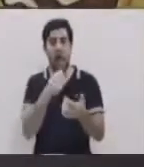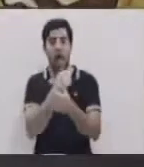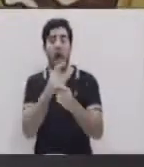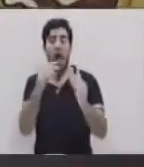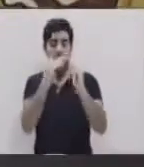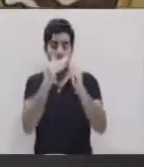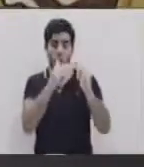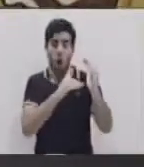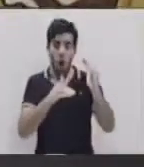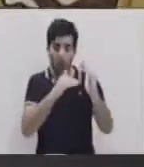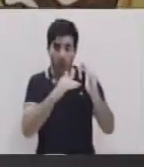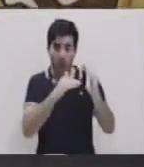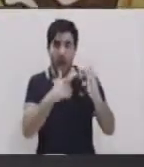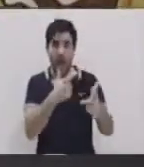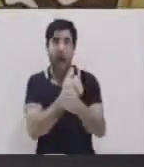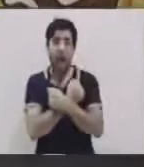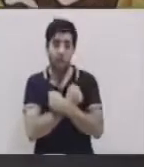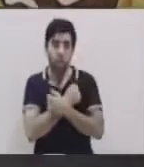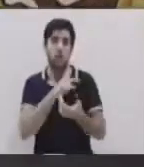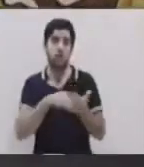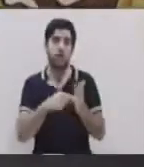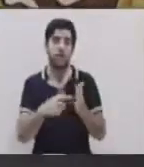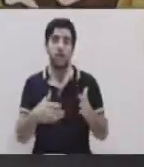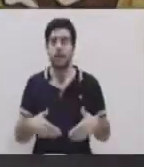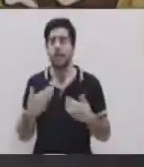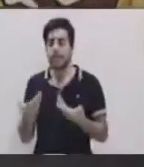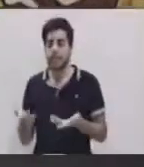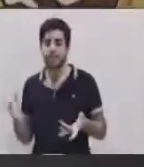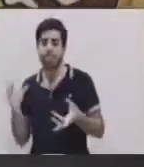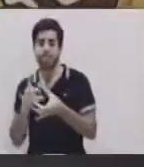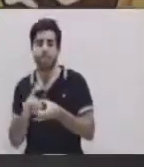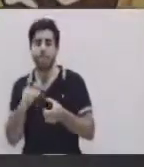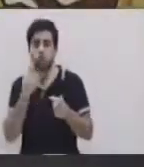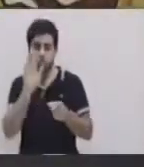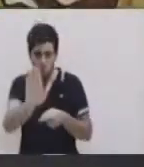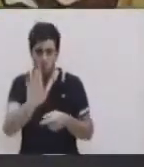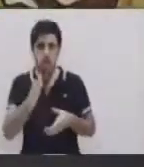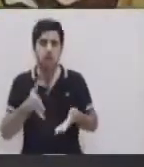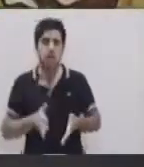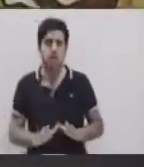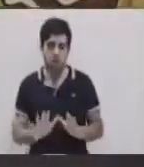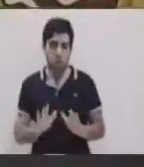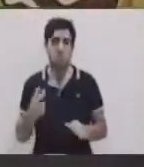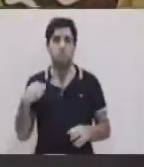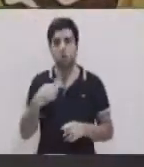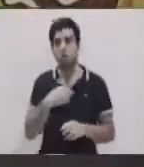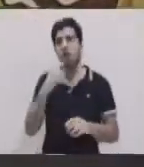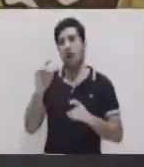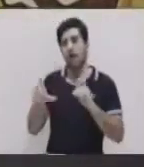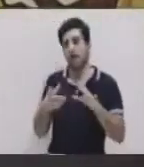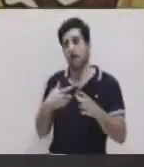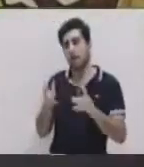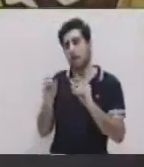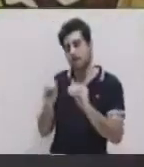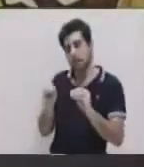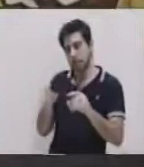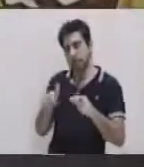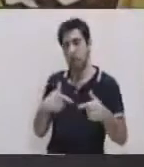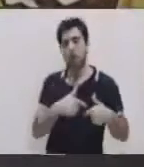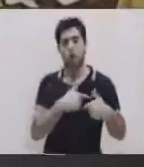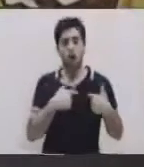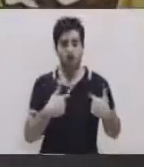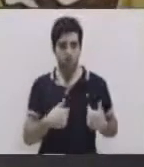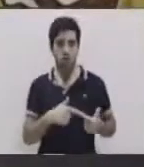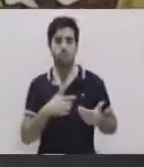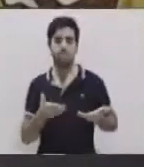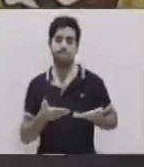tus hijos. Nosotros los padres determinamos muchas veces el corazón de nuestros hijos, creando estos ambientes